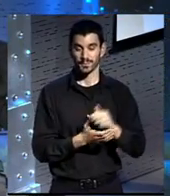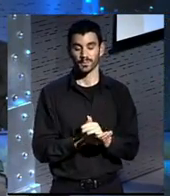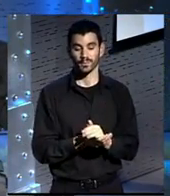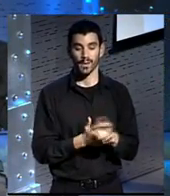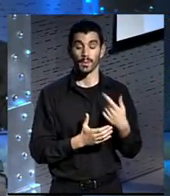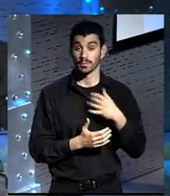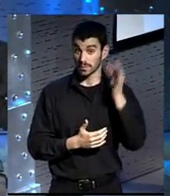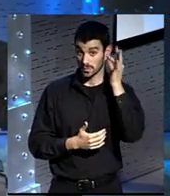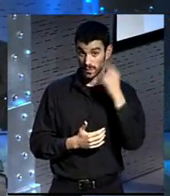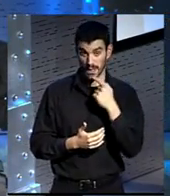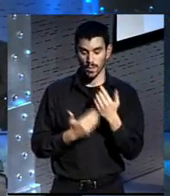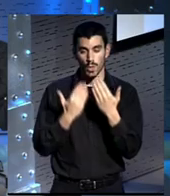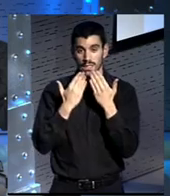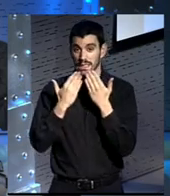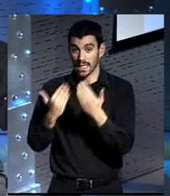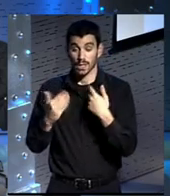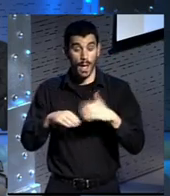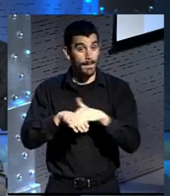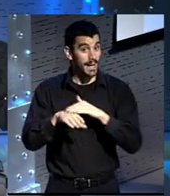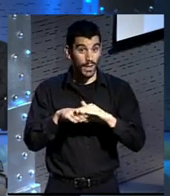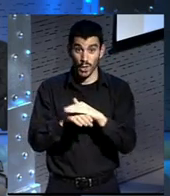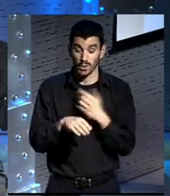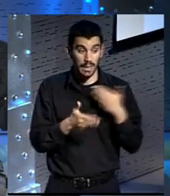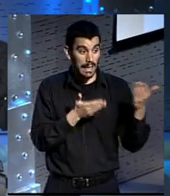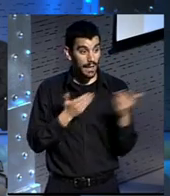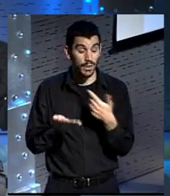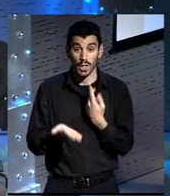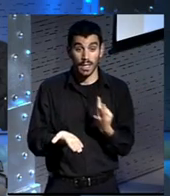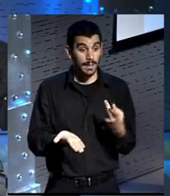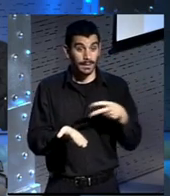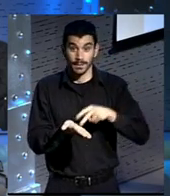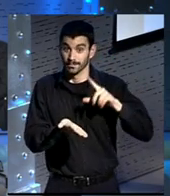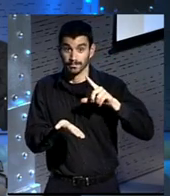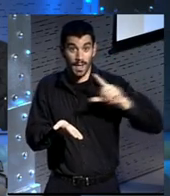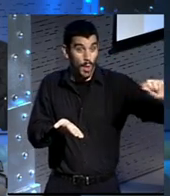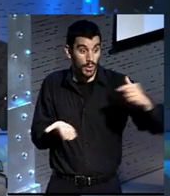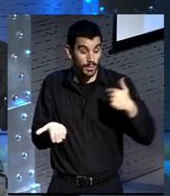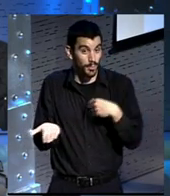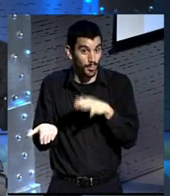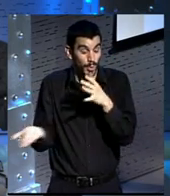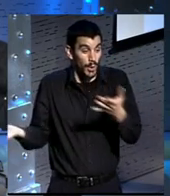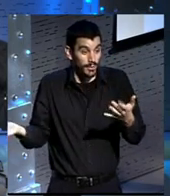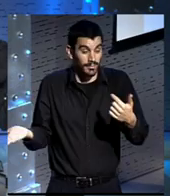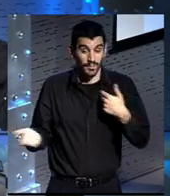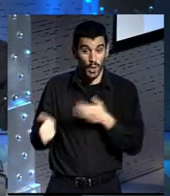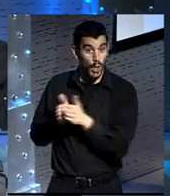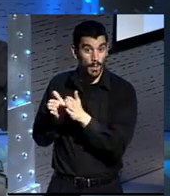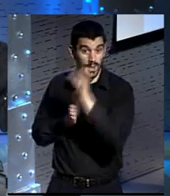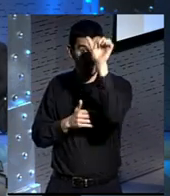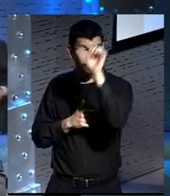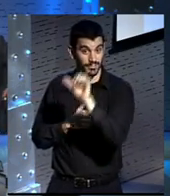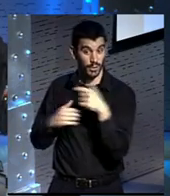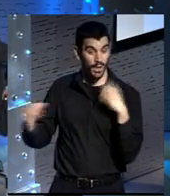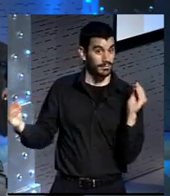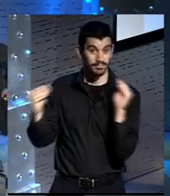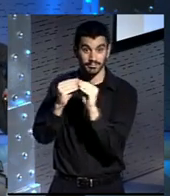por la invitación, pero yo me tengo que levantar y me tengo que ir, porque iba a decir algo muy parecido a lo que ha dicho Emilio.